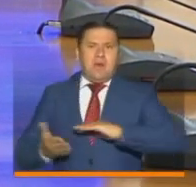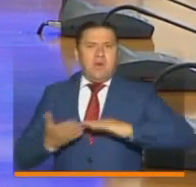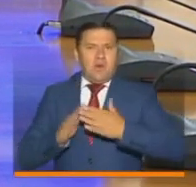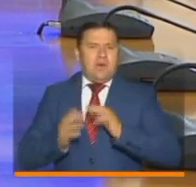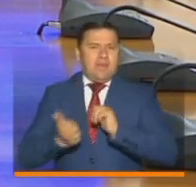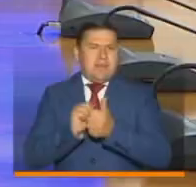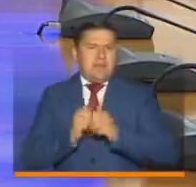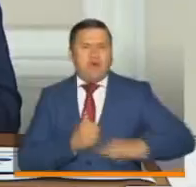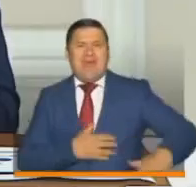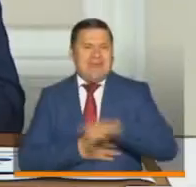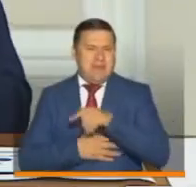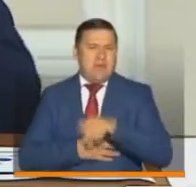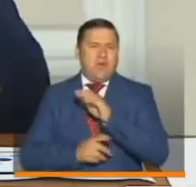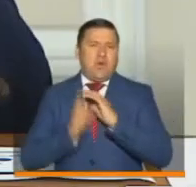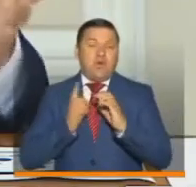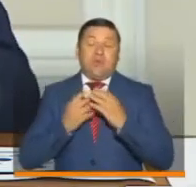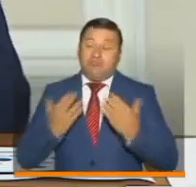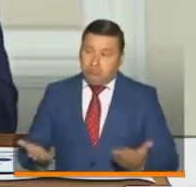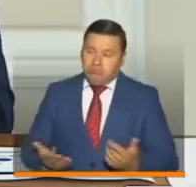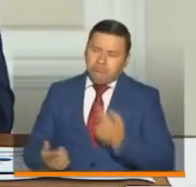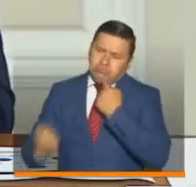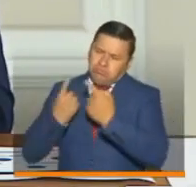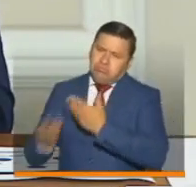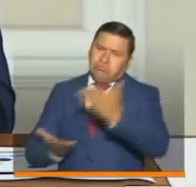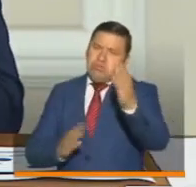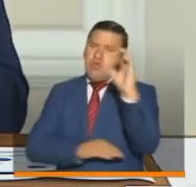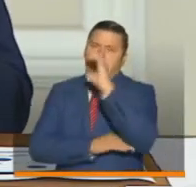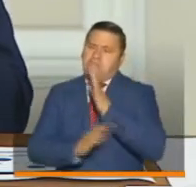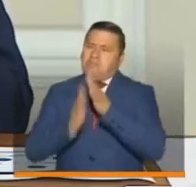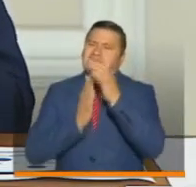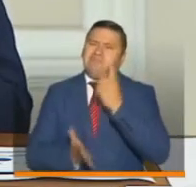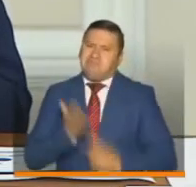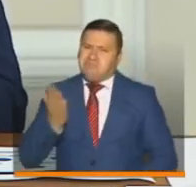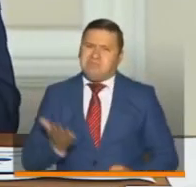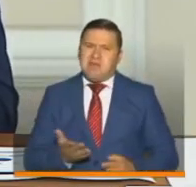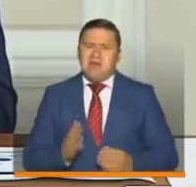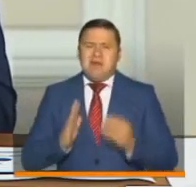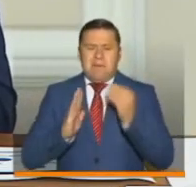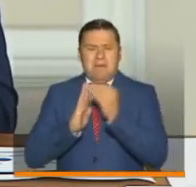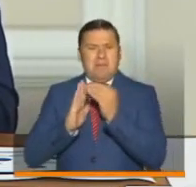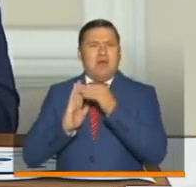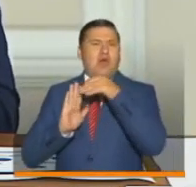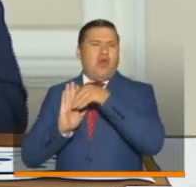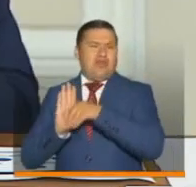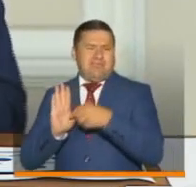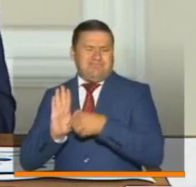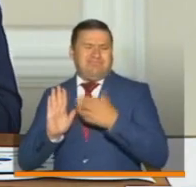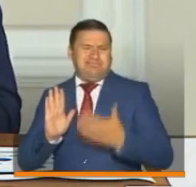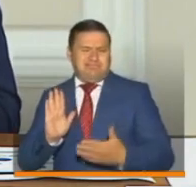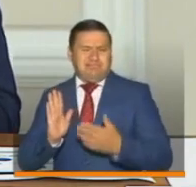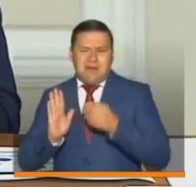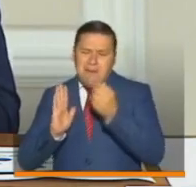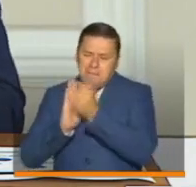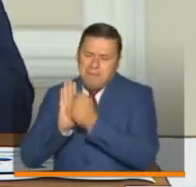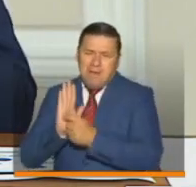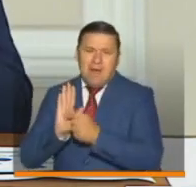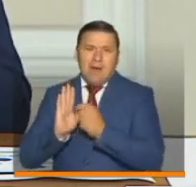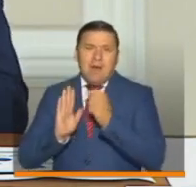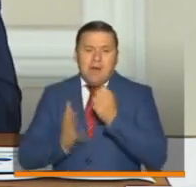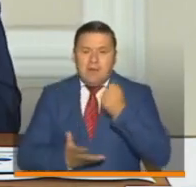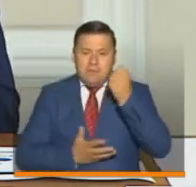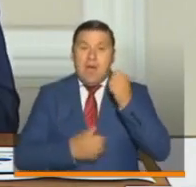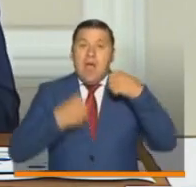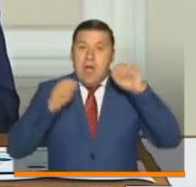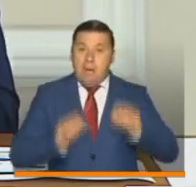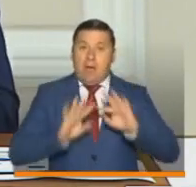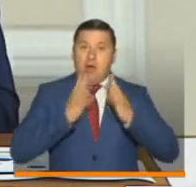materia de deporte y cultura. Así que hablemosle a los colombianos del contenido en materia de inversión que tiene el Presupuesto General de la Nación